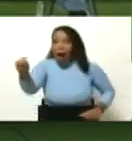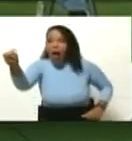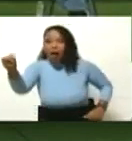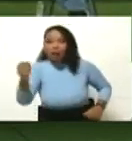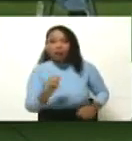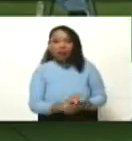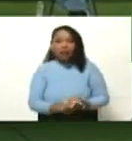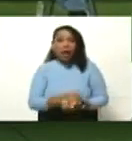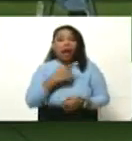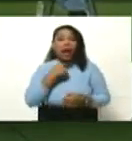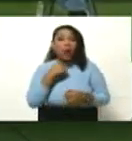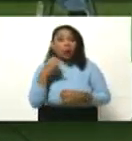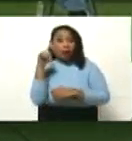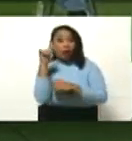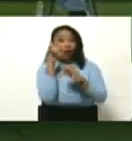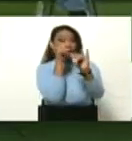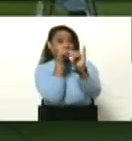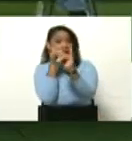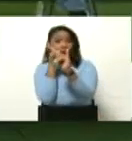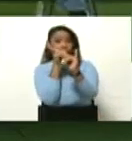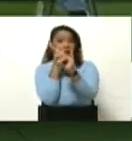Le gusta una cámara de televisión.